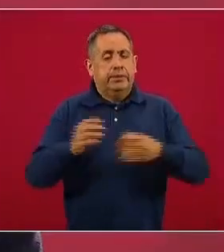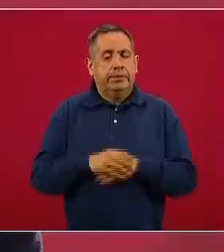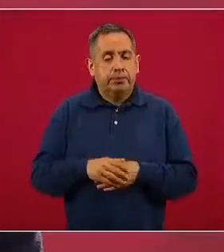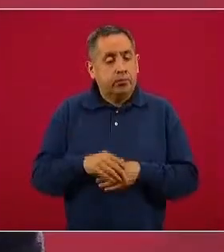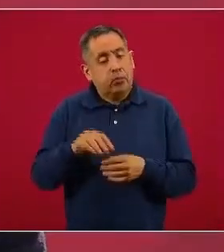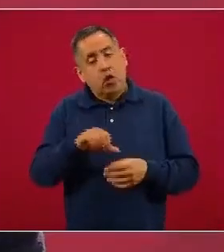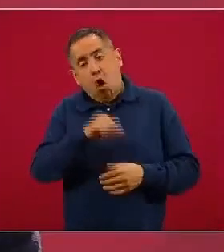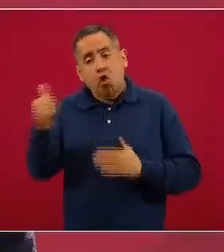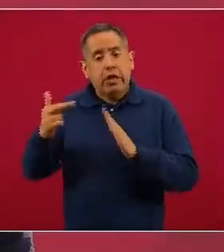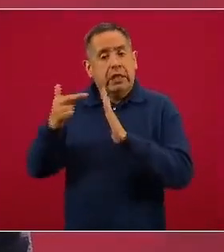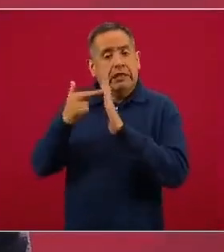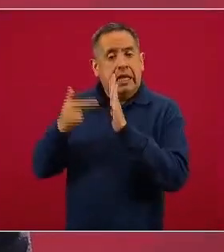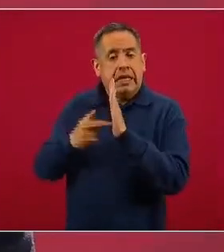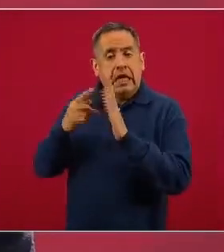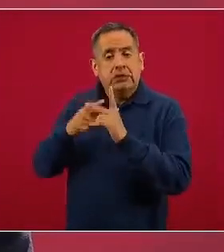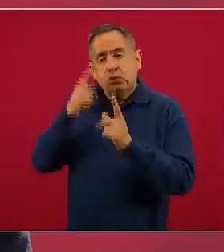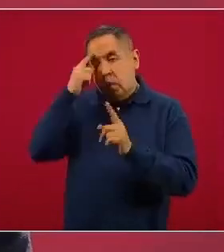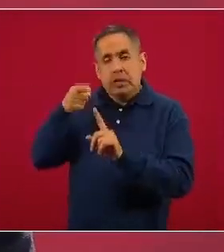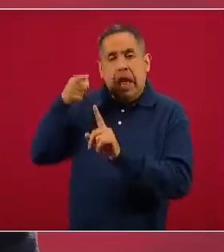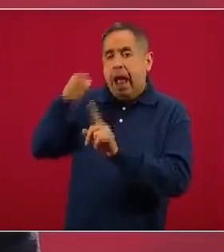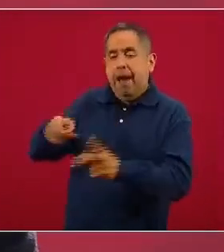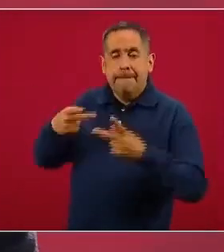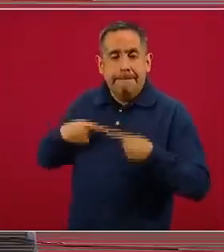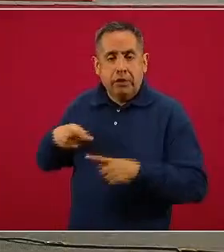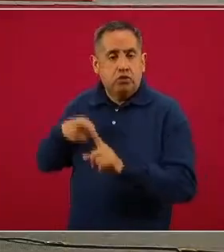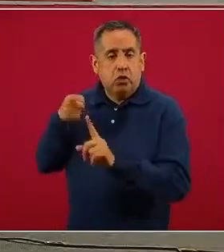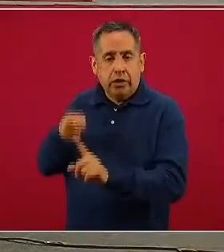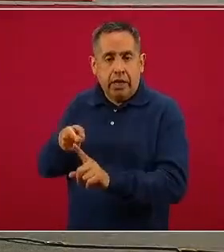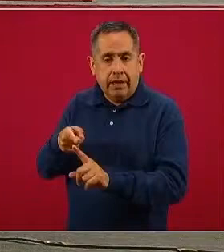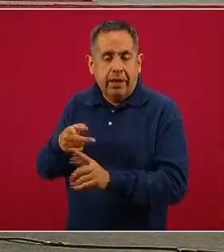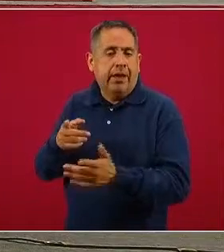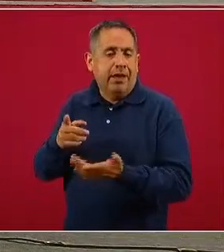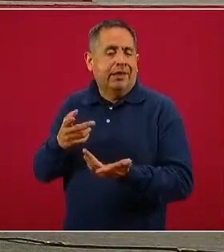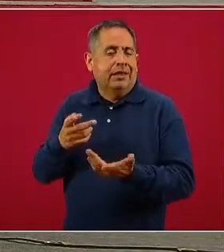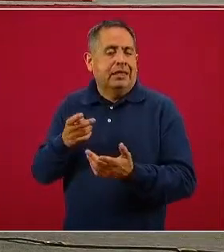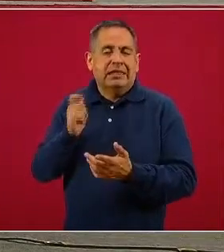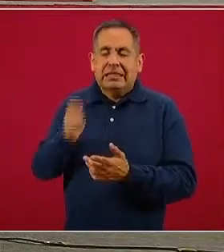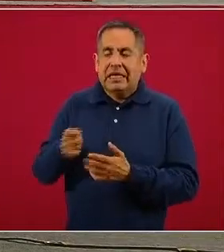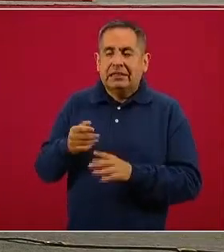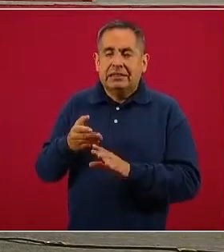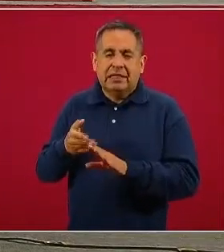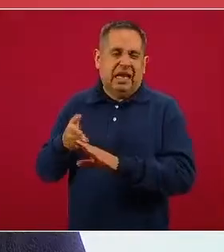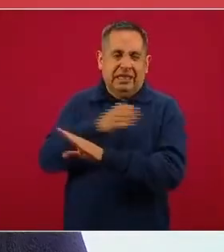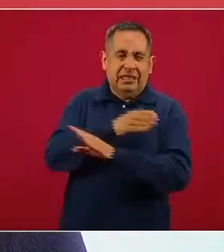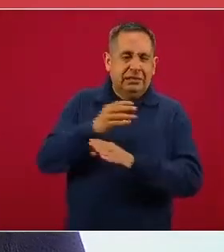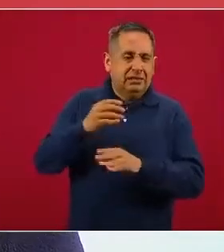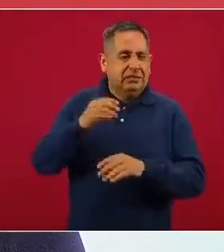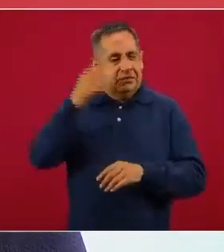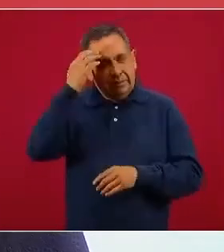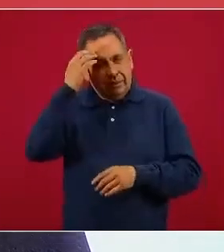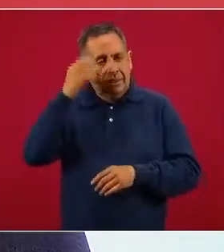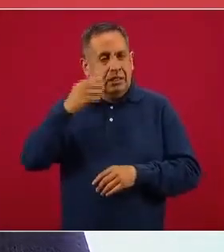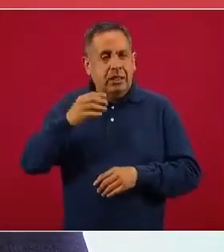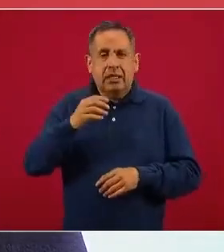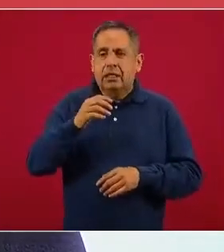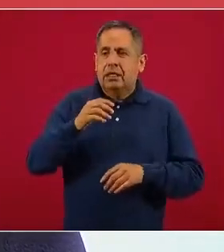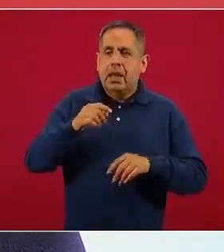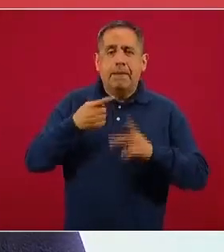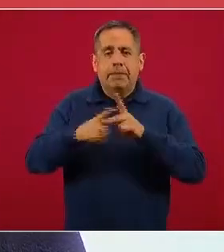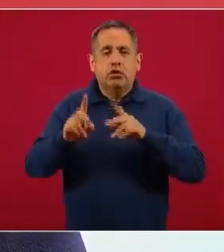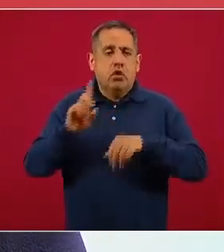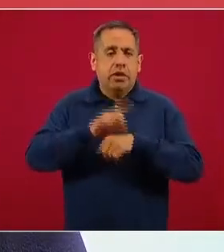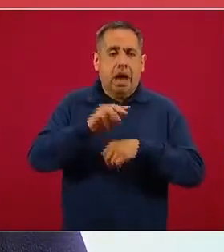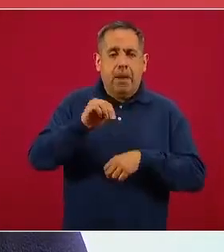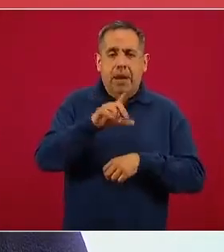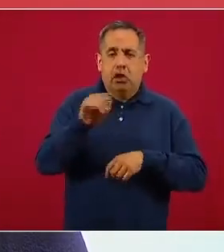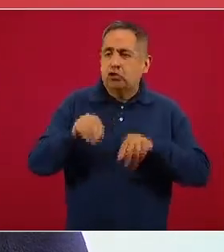están dirigidas a la persona, y esto es algo que viene desde el diseño inicial tanto de la Jornada Nacional de Sana Distancia como